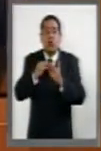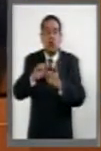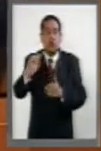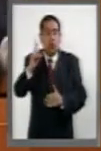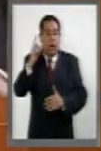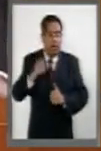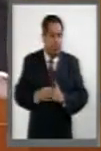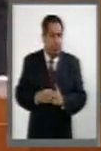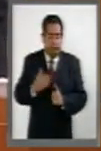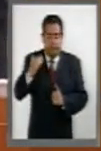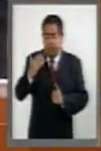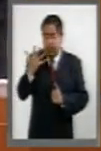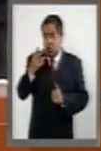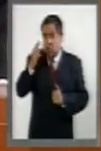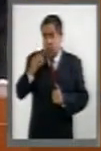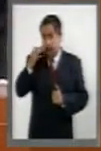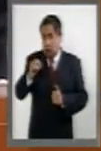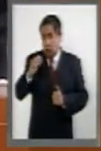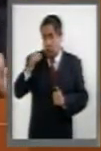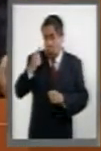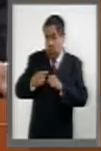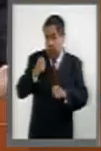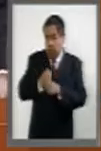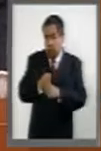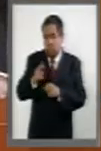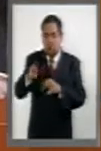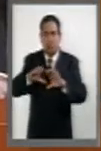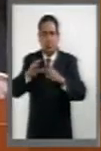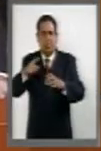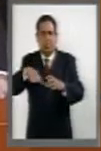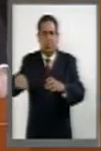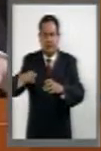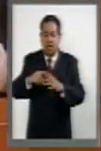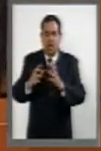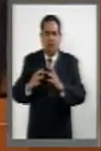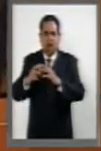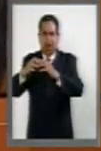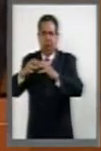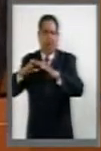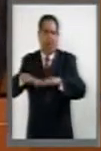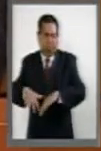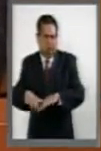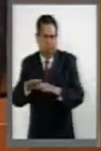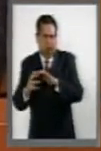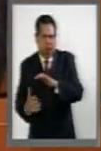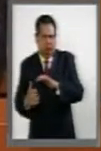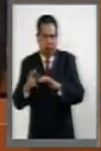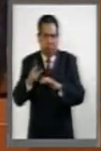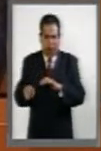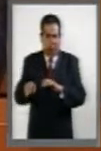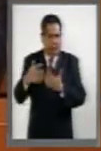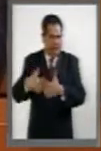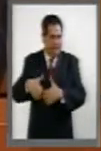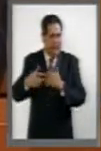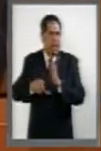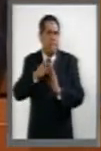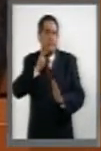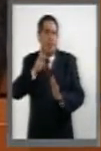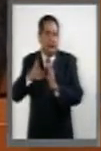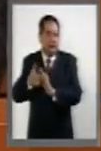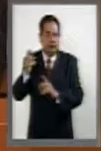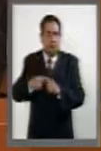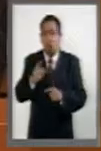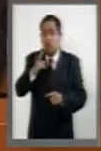El 5 de mayo también del año pasado, la unidad Troll Solution colapsó en uno de sus lados, lo que deja como saldo 2 muertos,